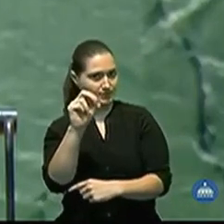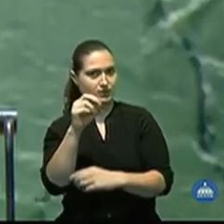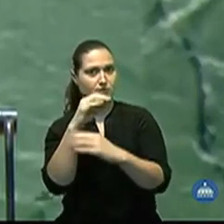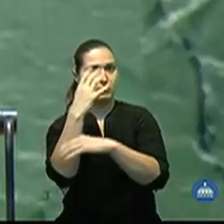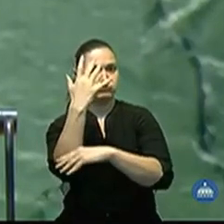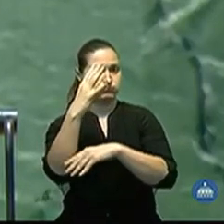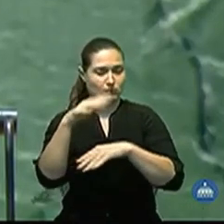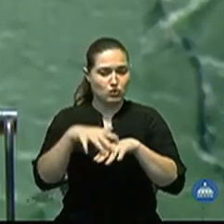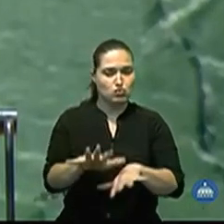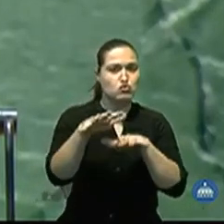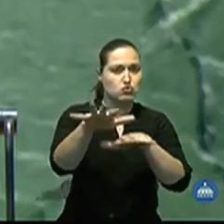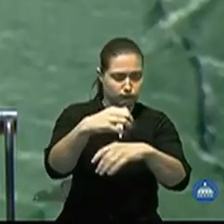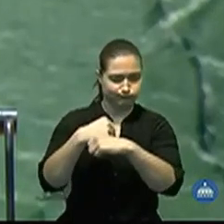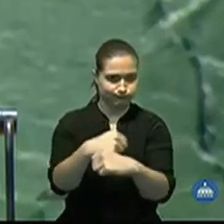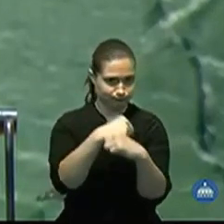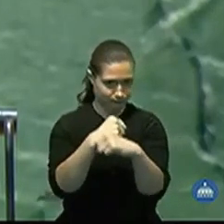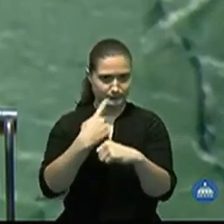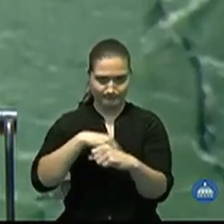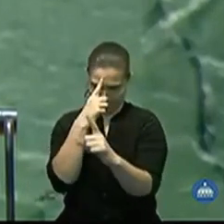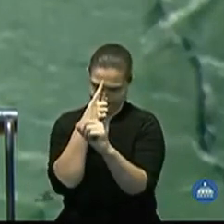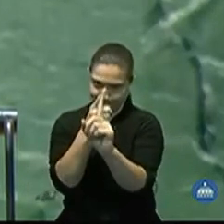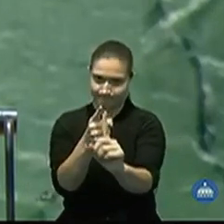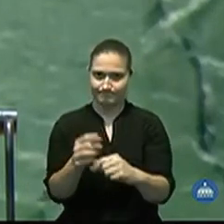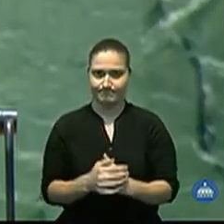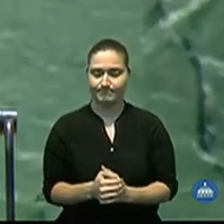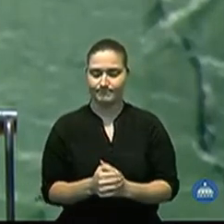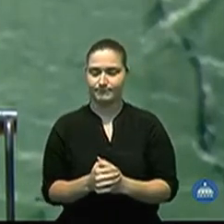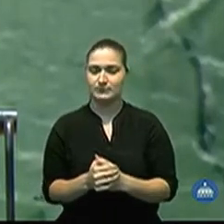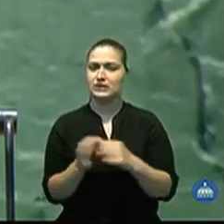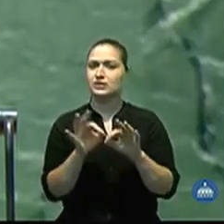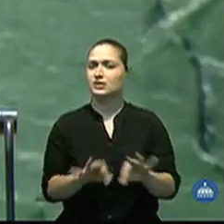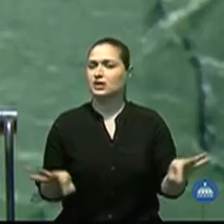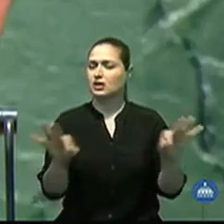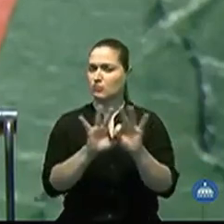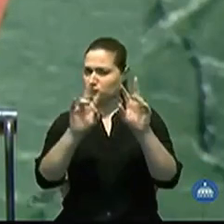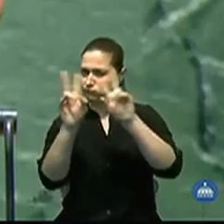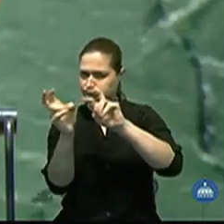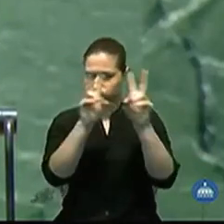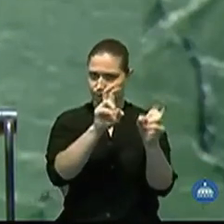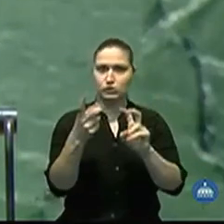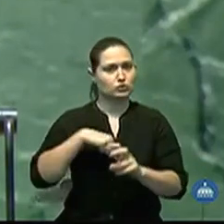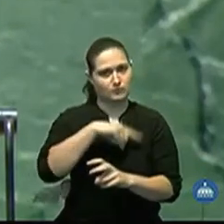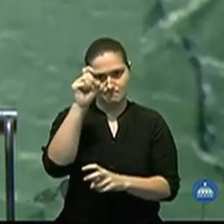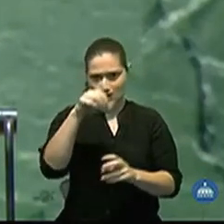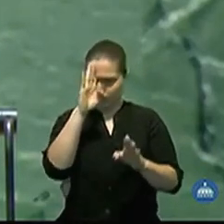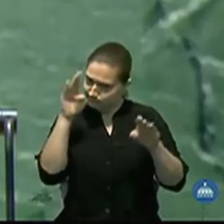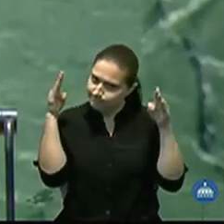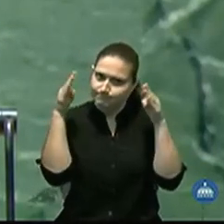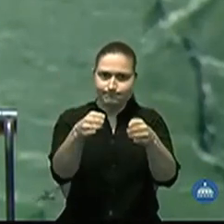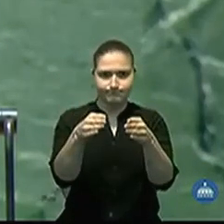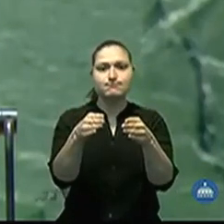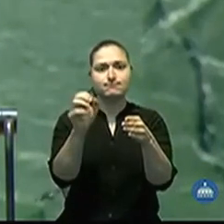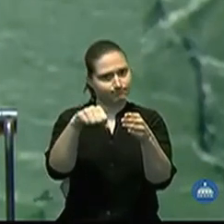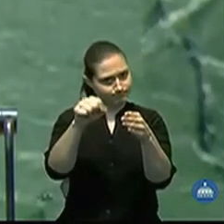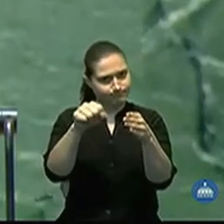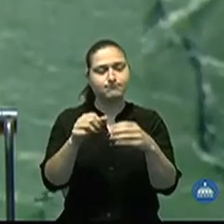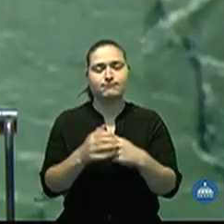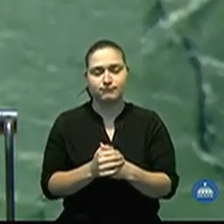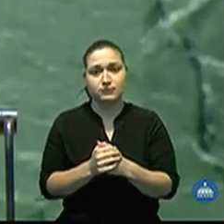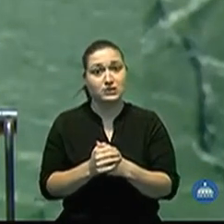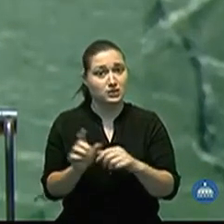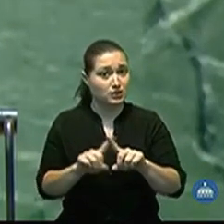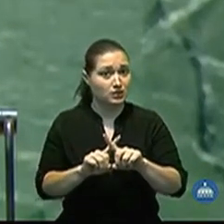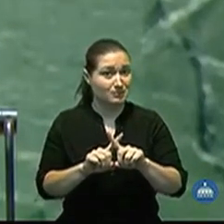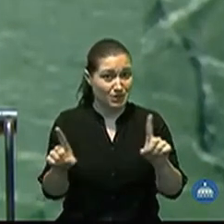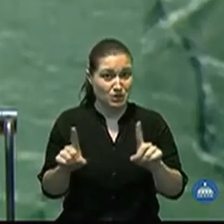marítimo. Estos cruciales temas requerirían toda nuestra atención. Sin embargo, el resurgimiento de la